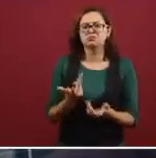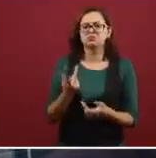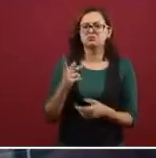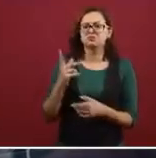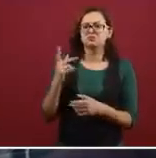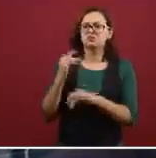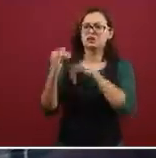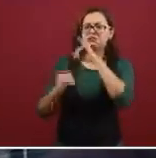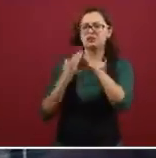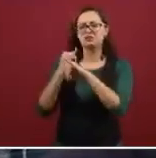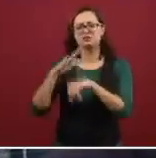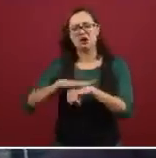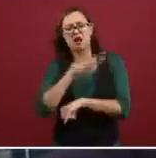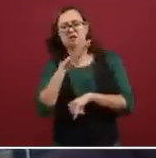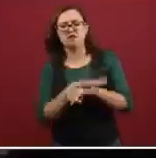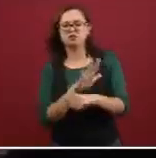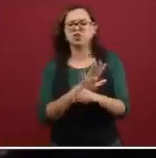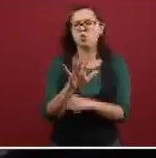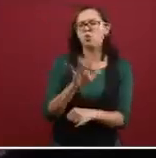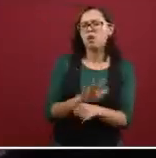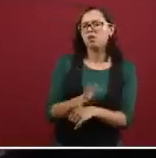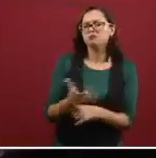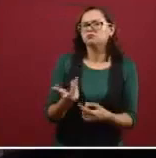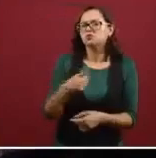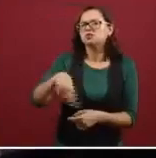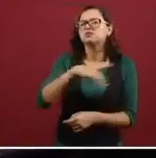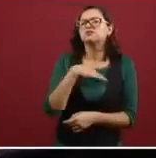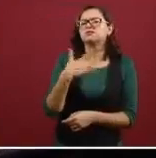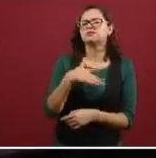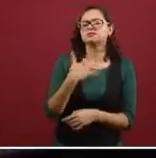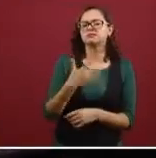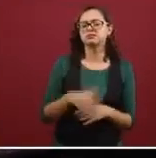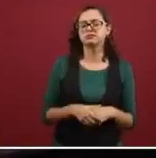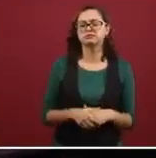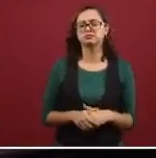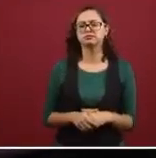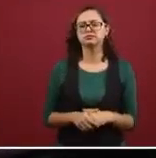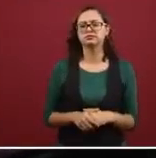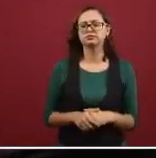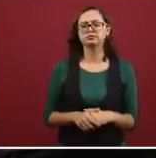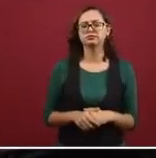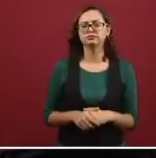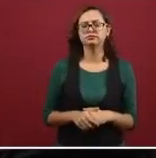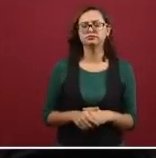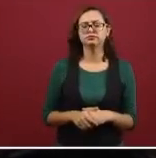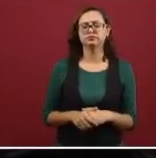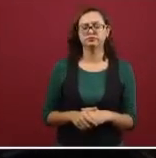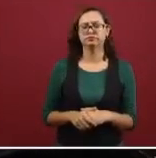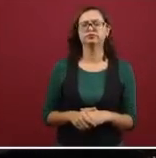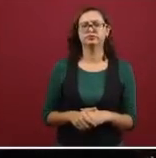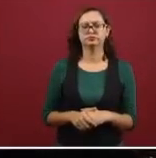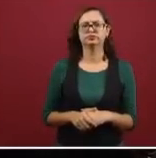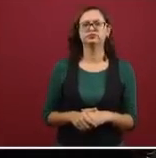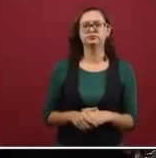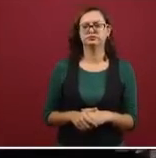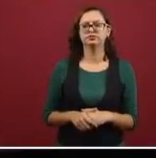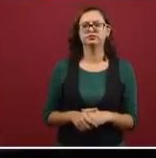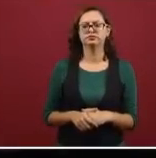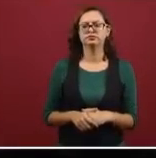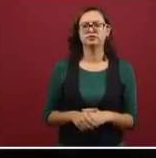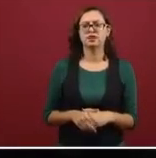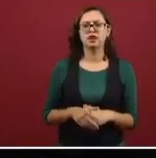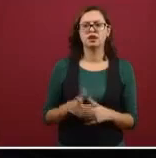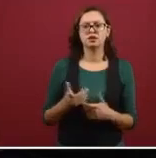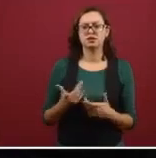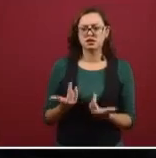calificadoras con este plan. Gracias. Sí, tuvimos una reunión con el secretario